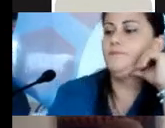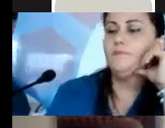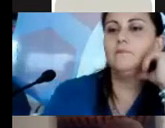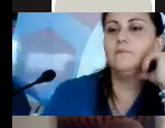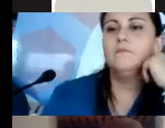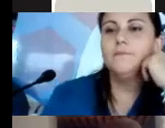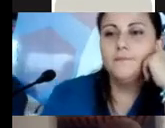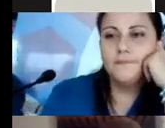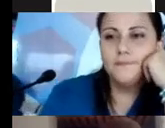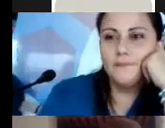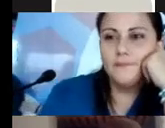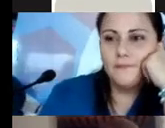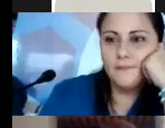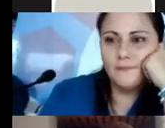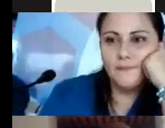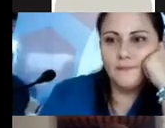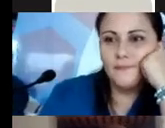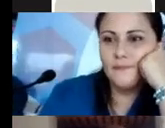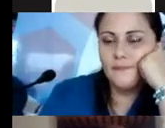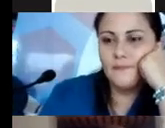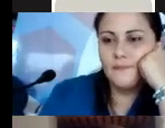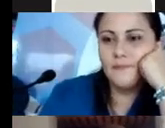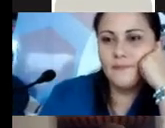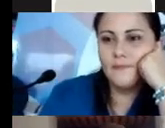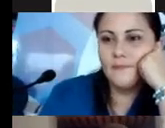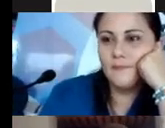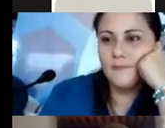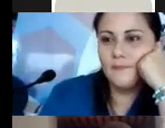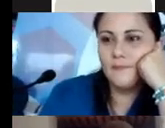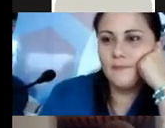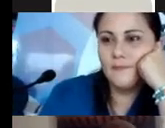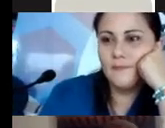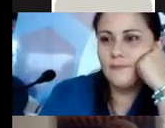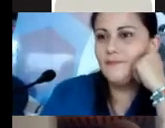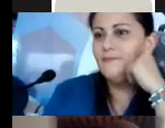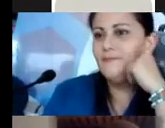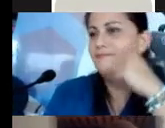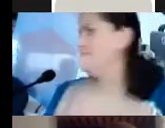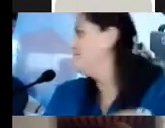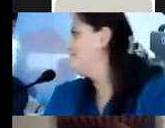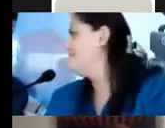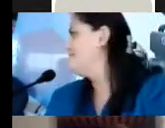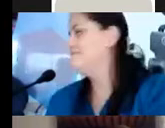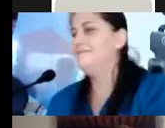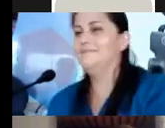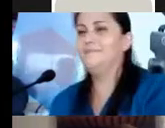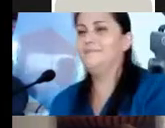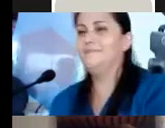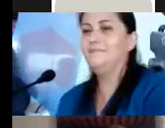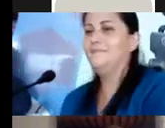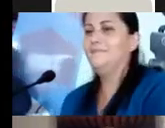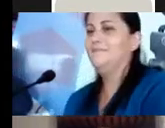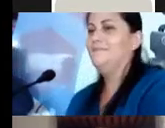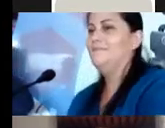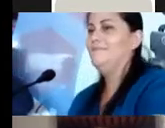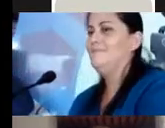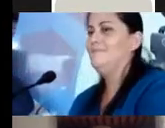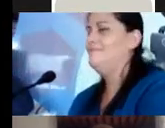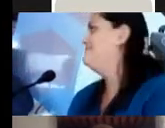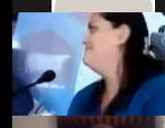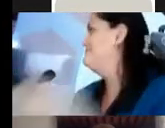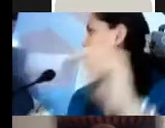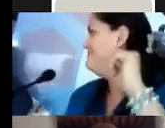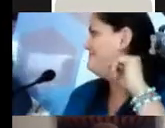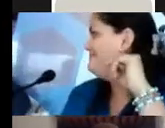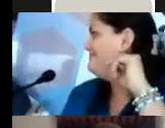solamente gente de Costa Rica, donde ya tuvimos claro que la madera, este tipo de madera, que son 9